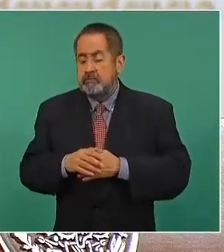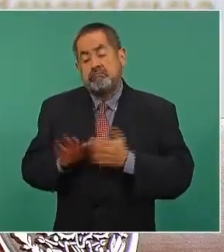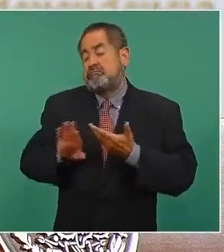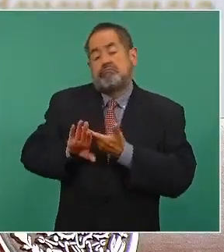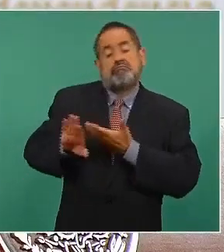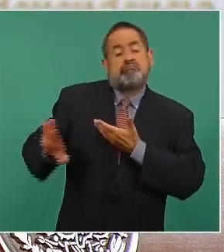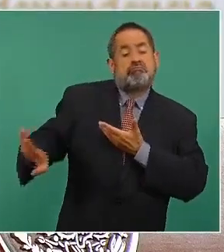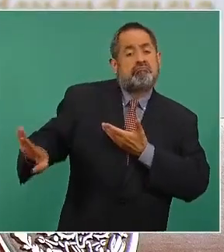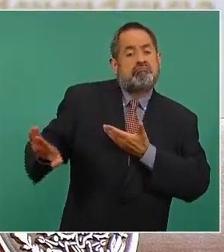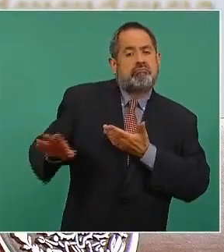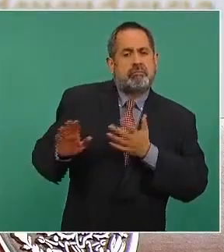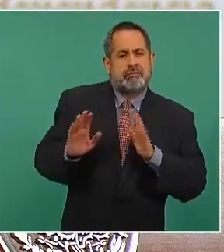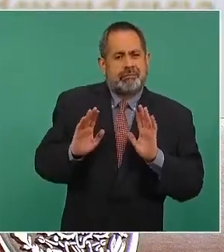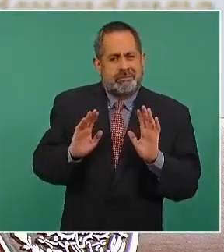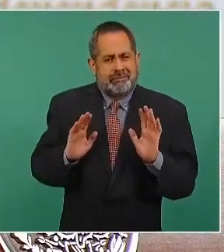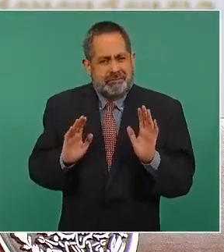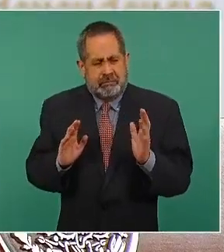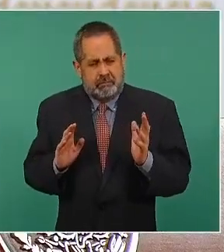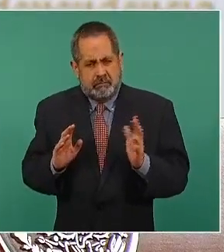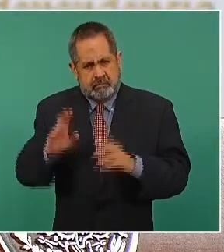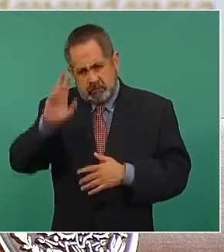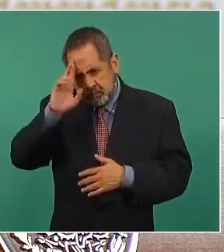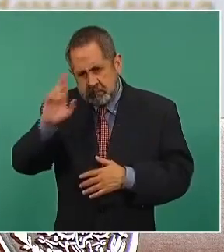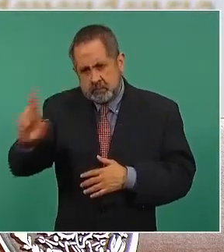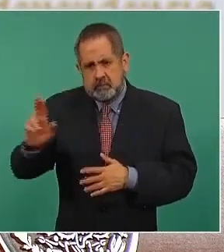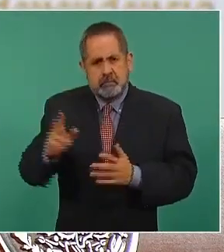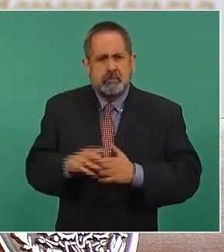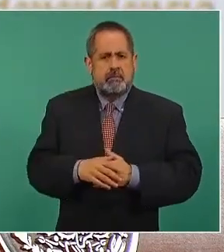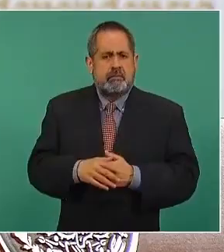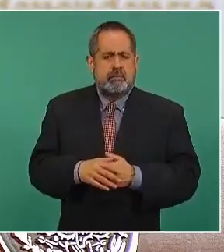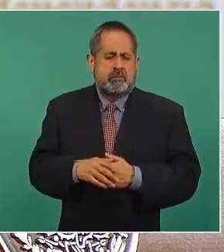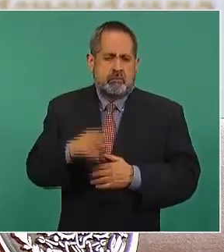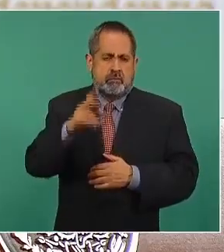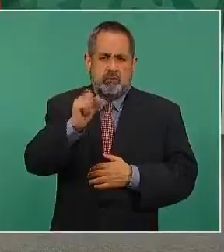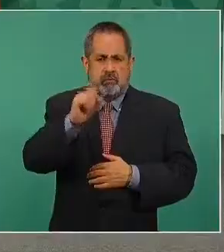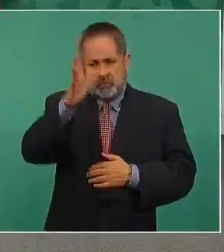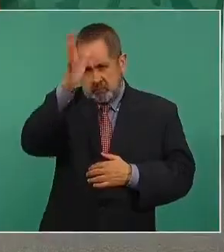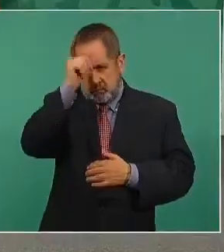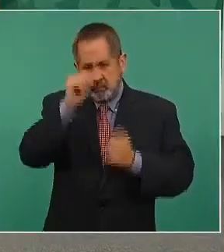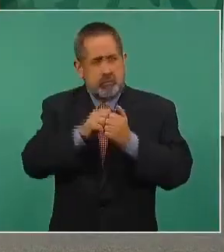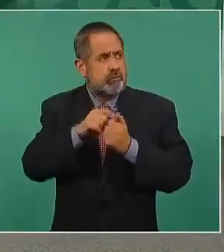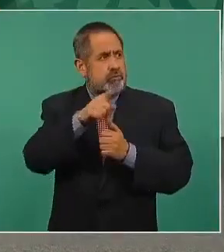en Cuba. Estoy en contra del bloqueo,